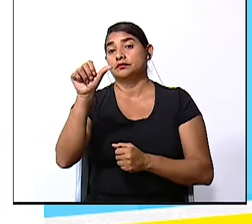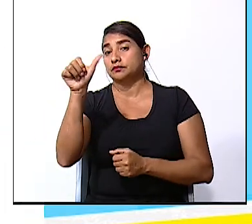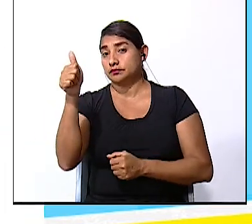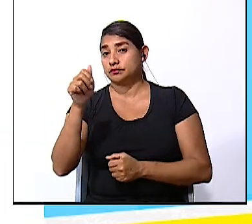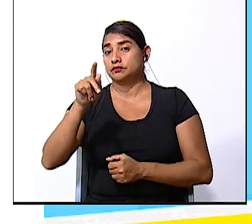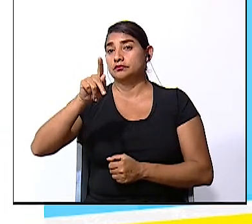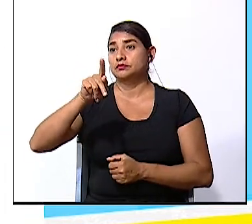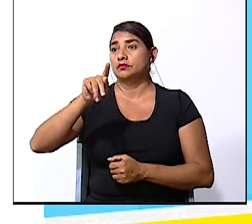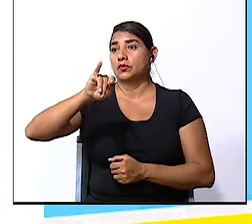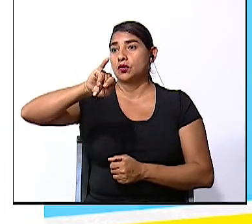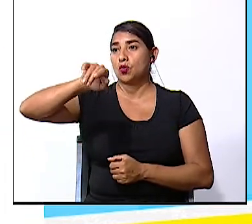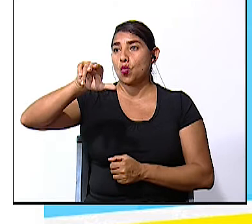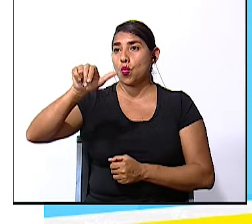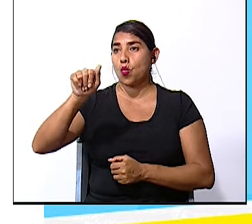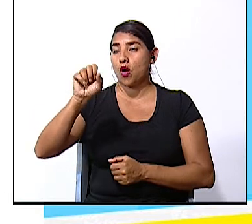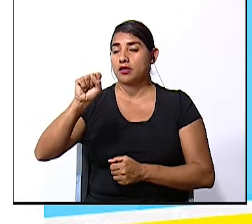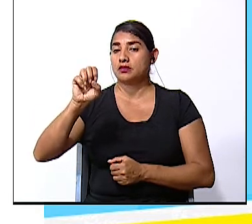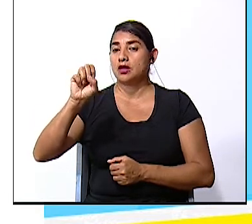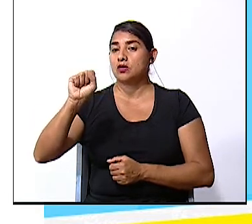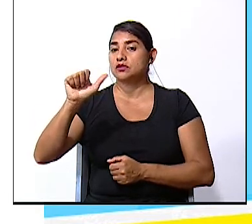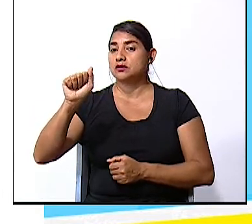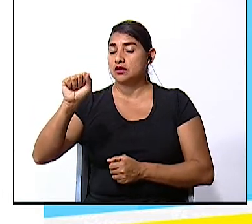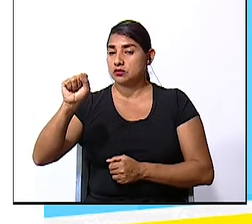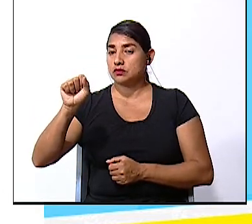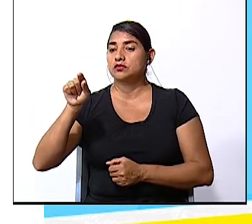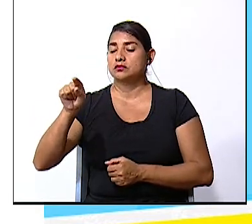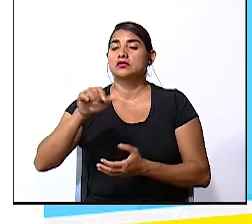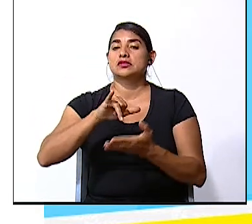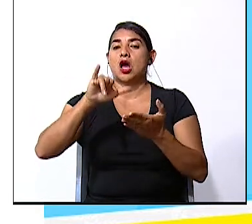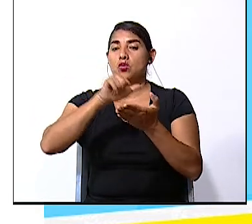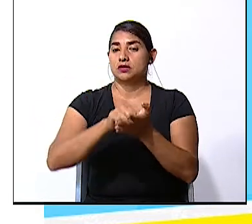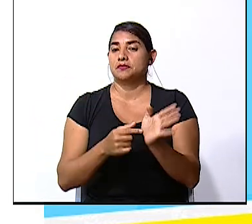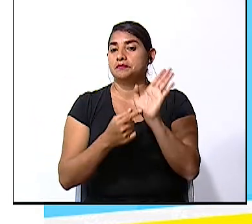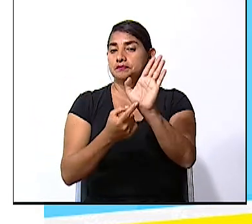de los Santos Madrid, representante de San José.